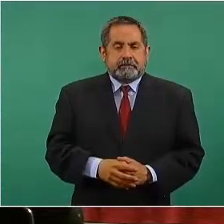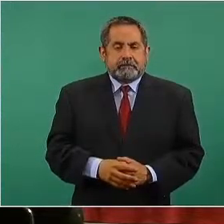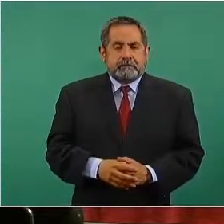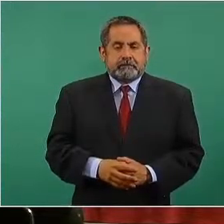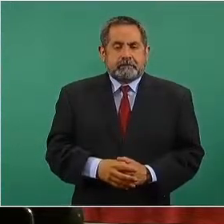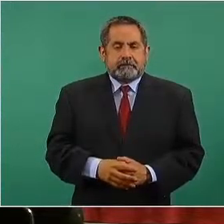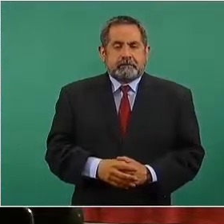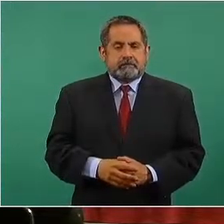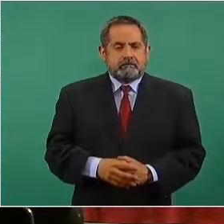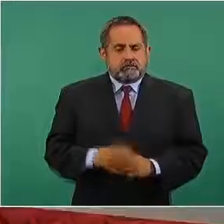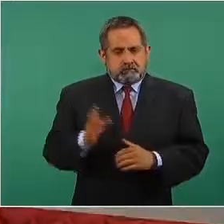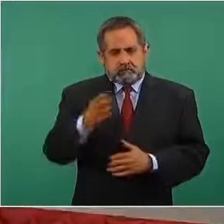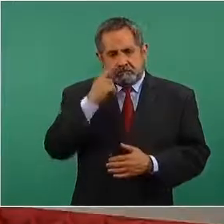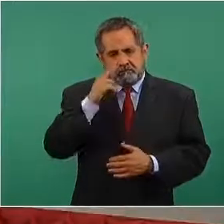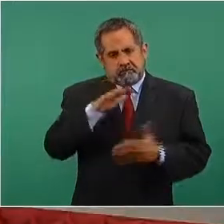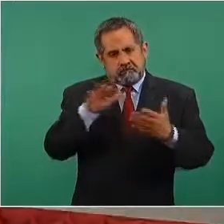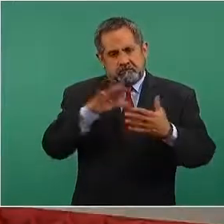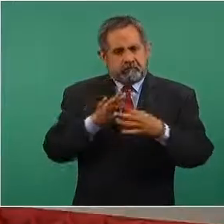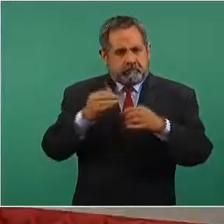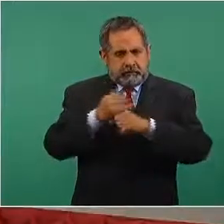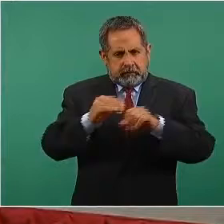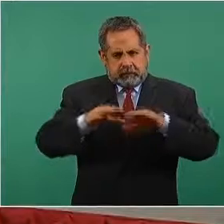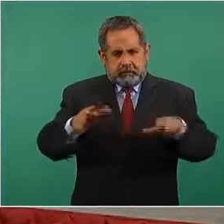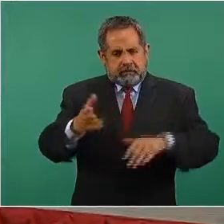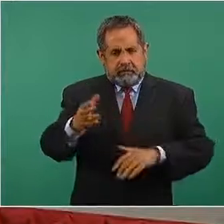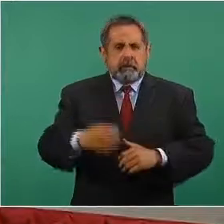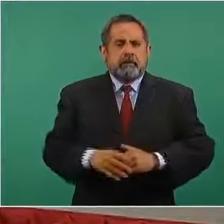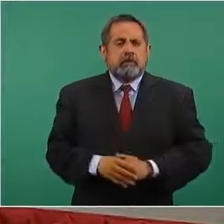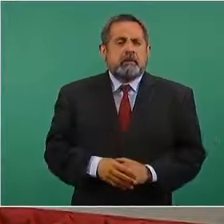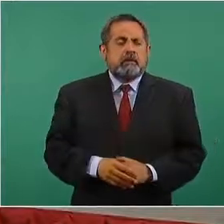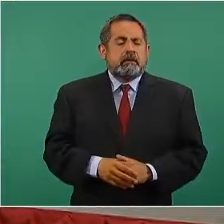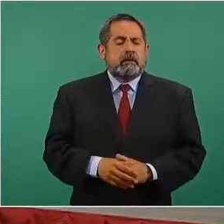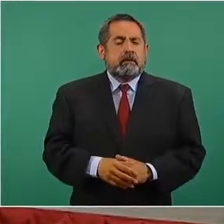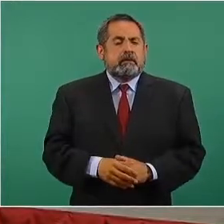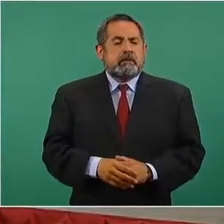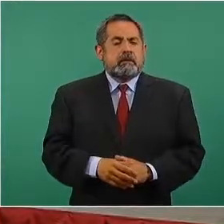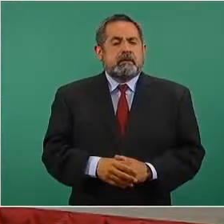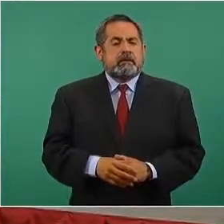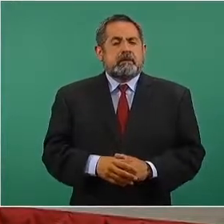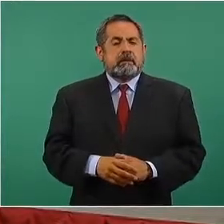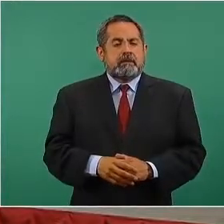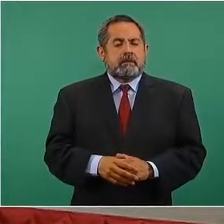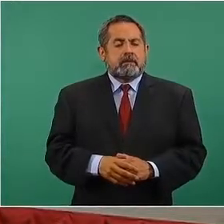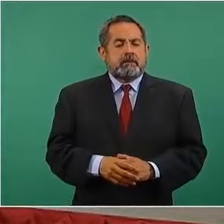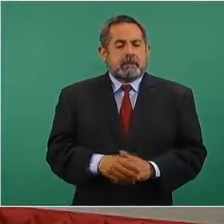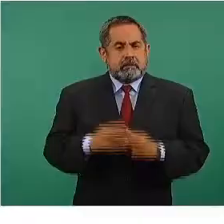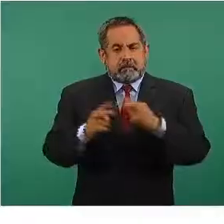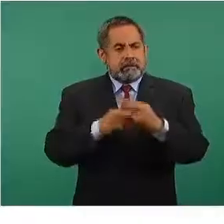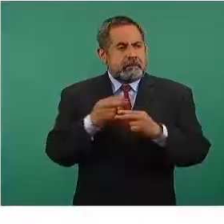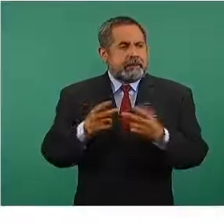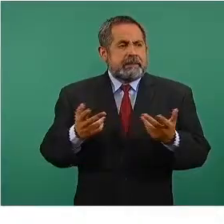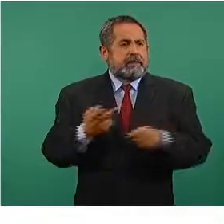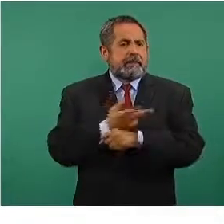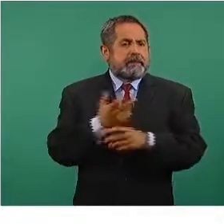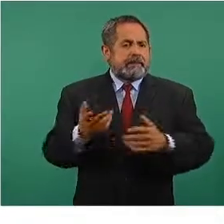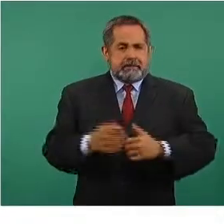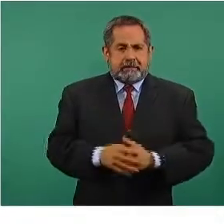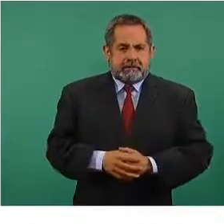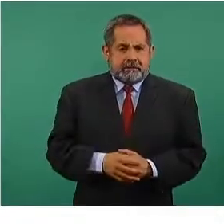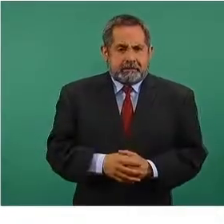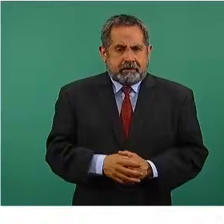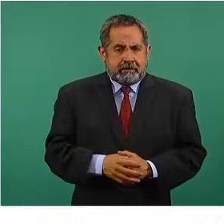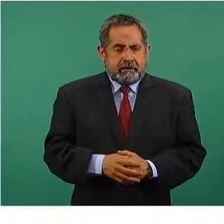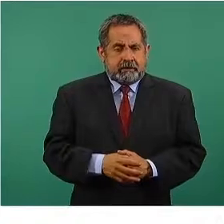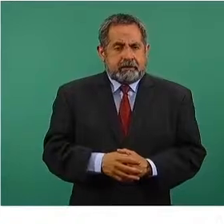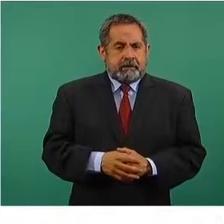La siguiente, esto ya lo pueden ver en el informe. Ahora, vamos a ver hacia dónde vamos. El